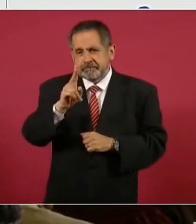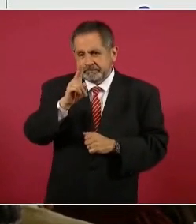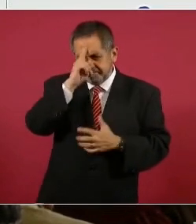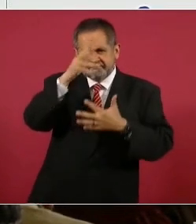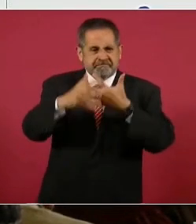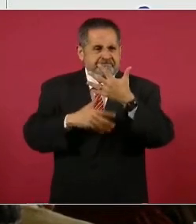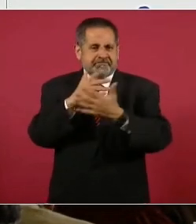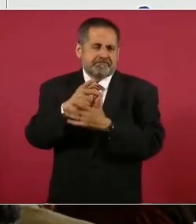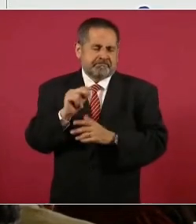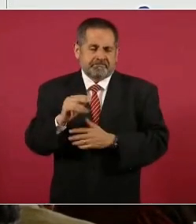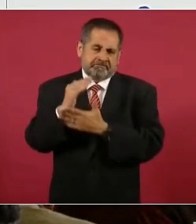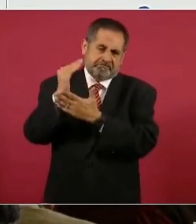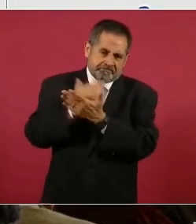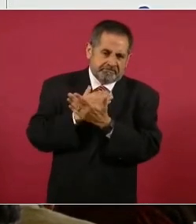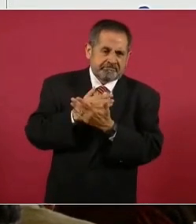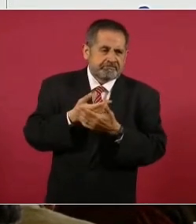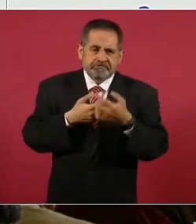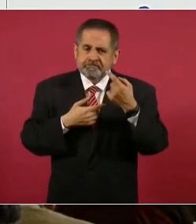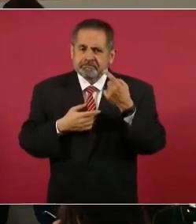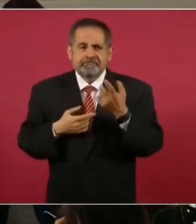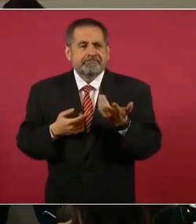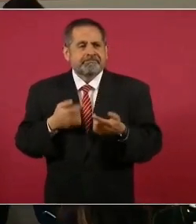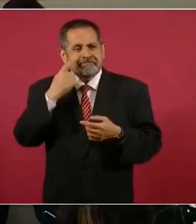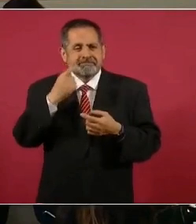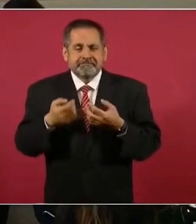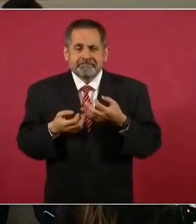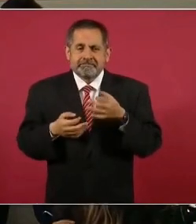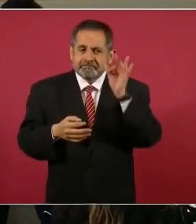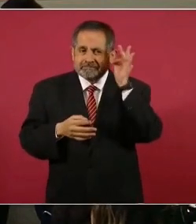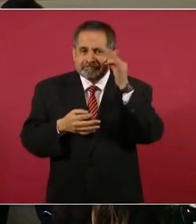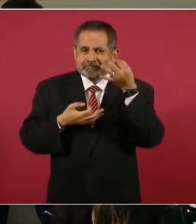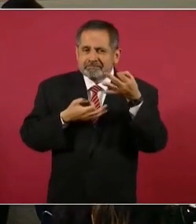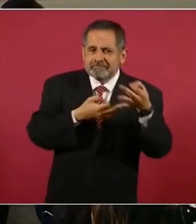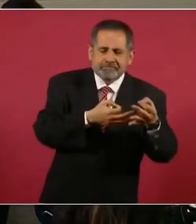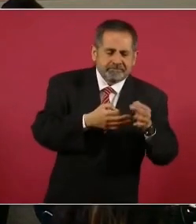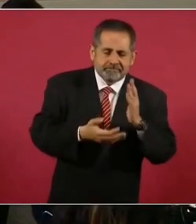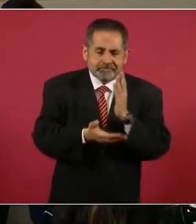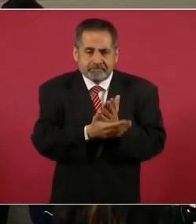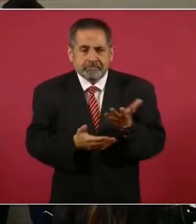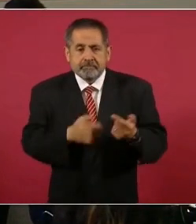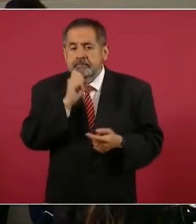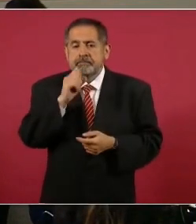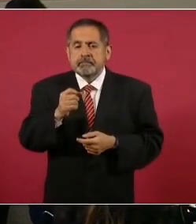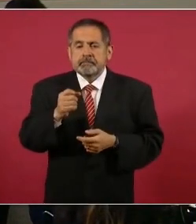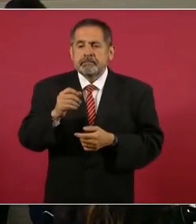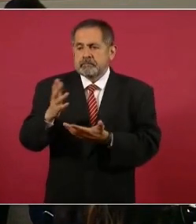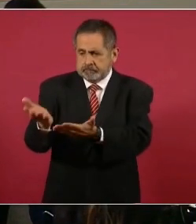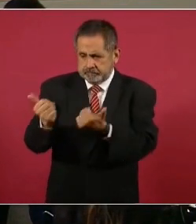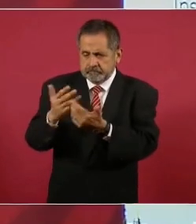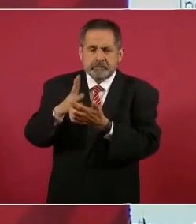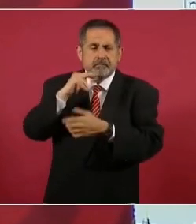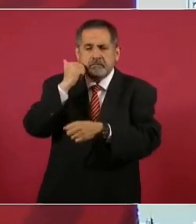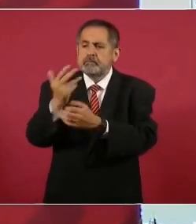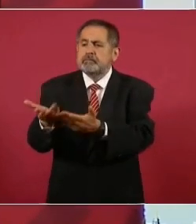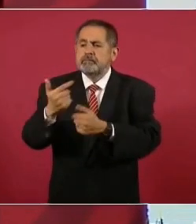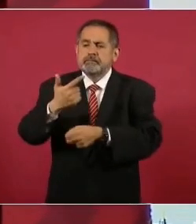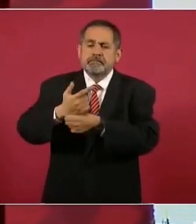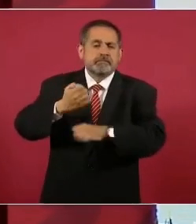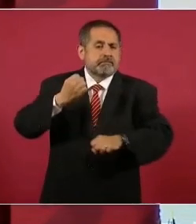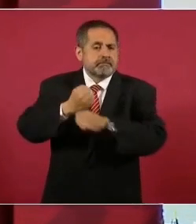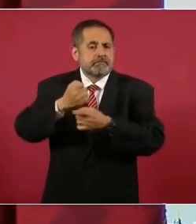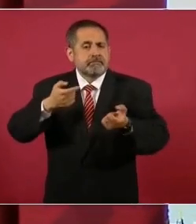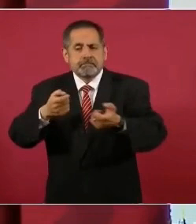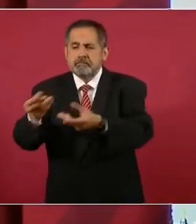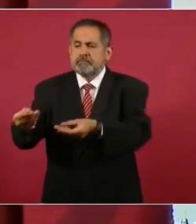las adicciones también el desarme voluntario se continúa y otras acciones Como por ejemplo tianguis de